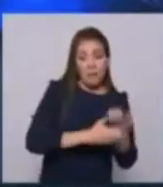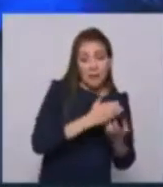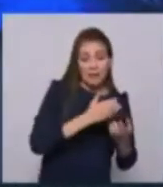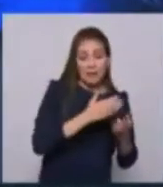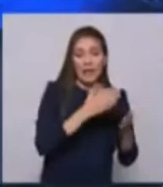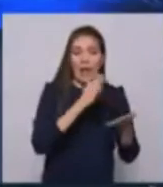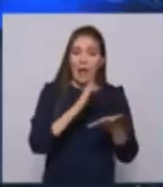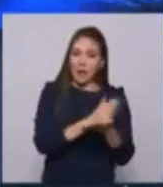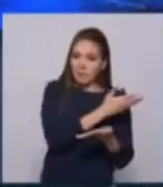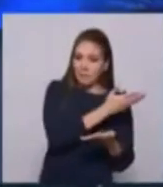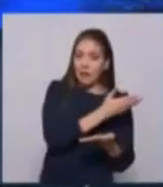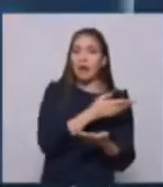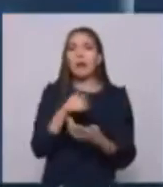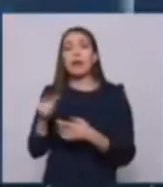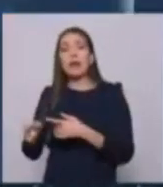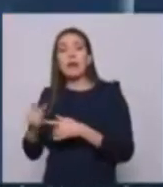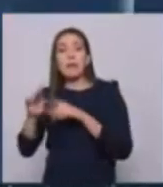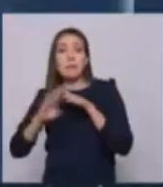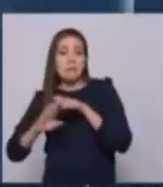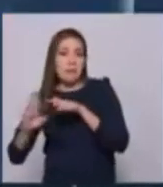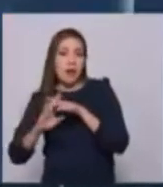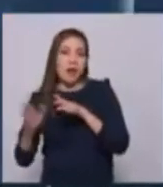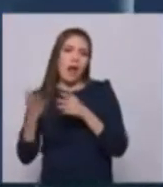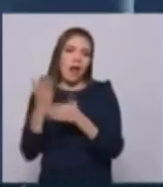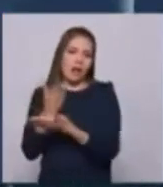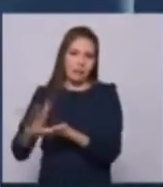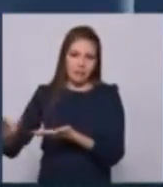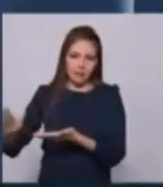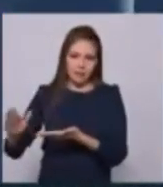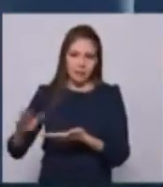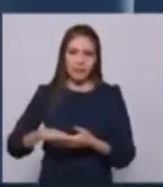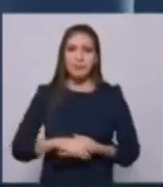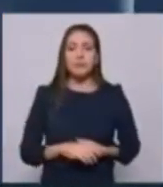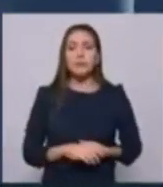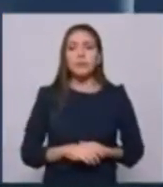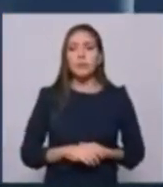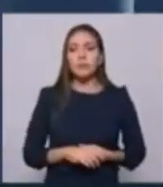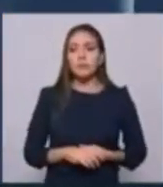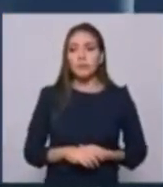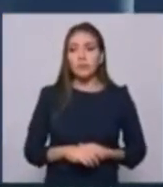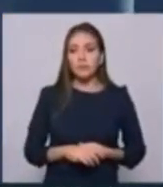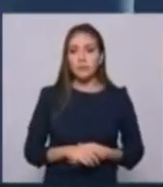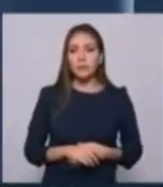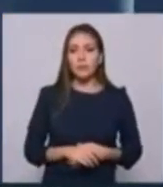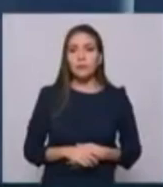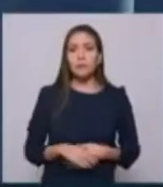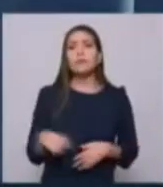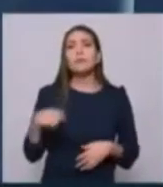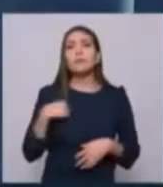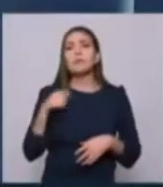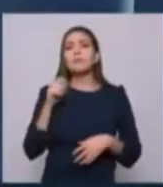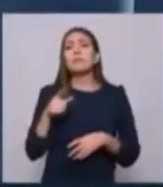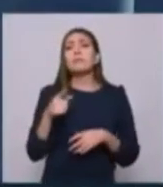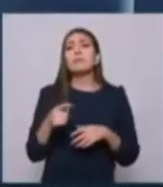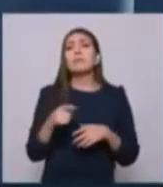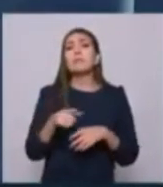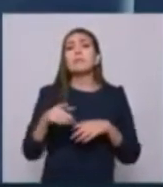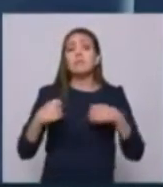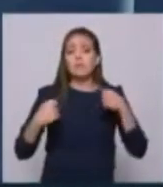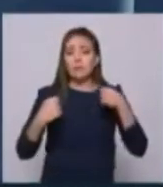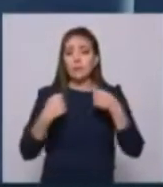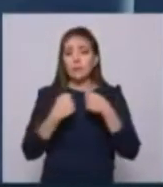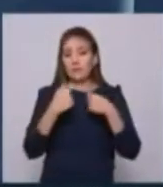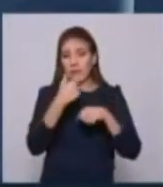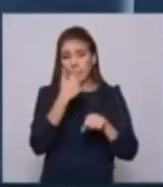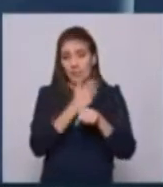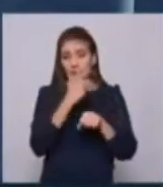es importantísimo para la relación bilateral. O sea, a nosotros no nos conviene, somos el primer socio comercial con los Estados Unidos, a ellos no